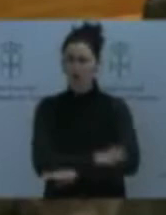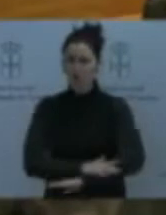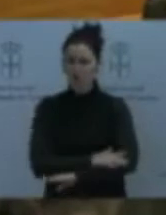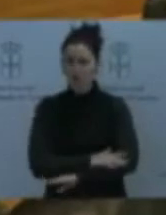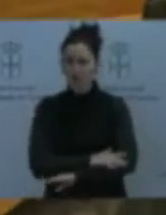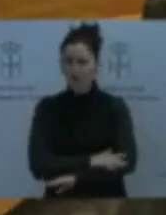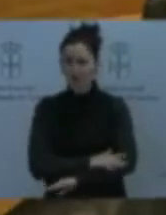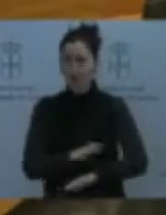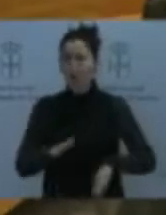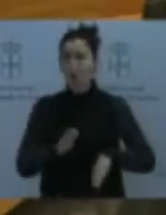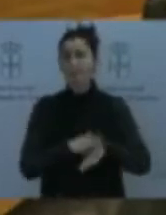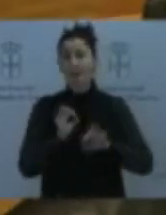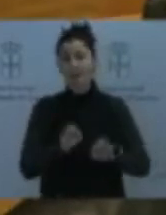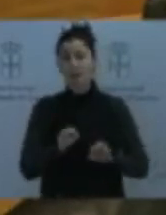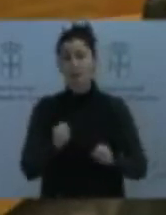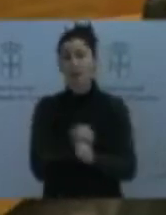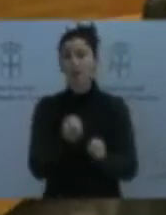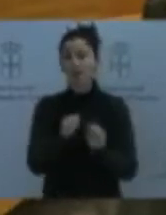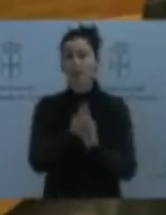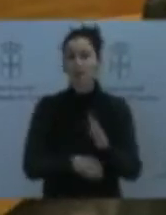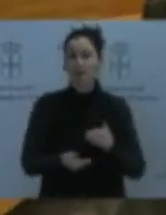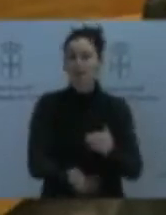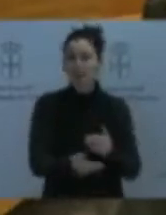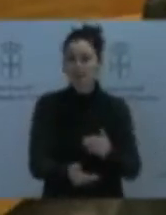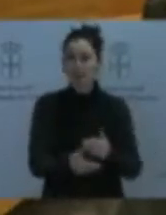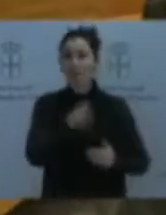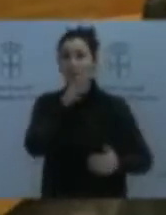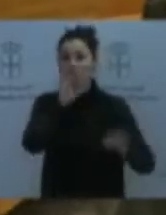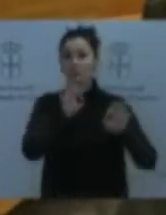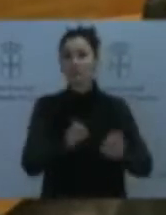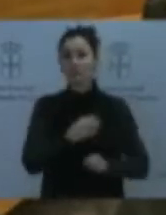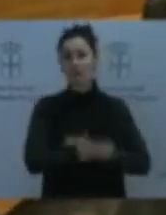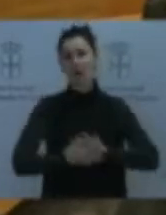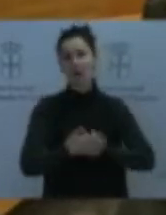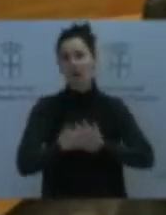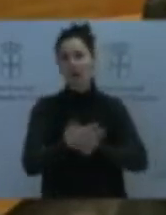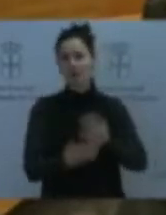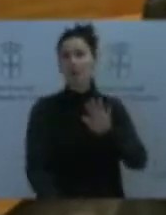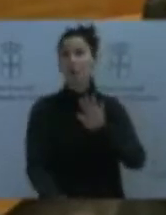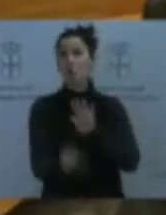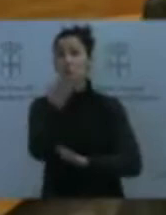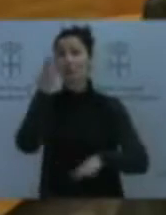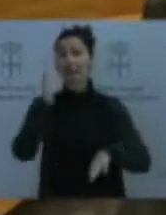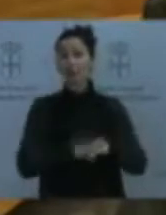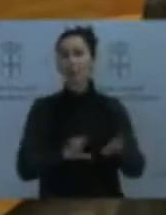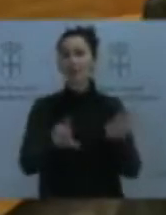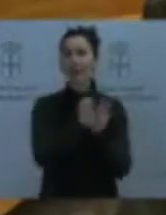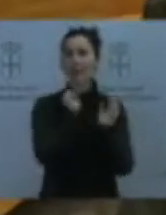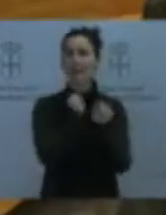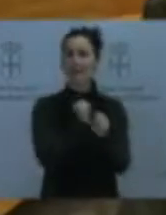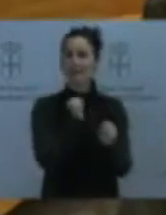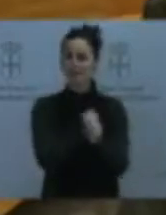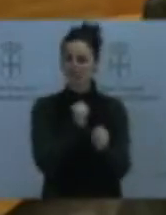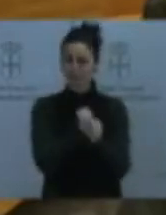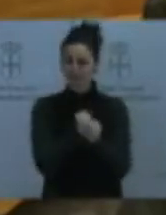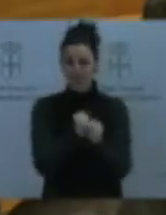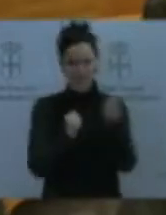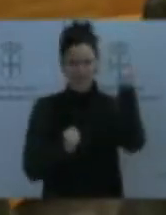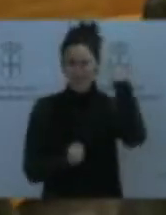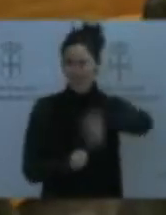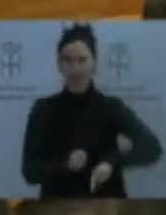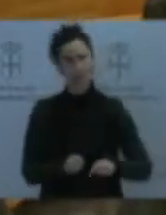hablando de algo que está generado por unas leyes laborales en las que ni este Gobierno ni el partido que lo